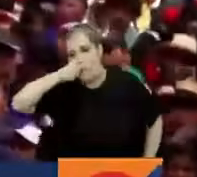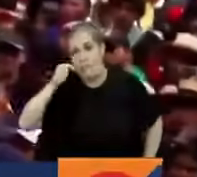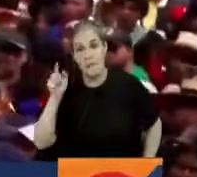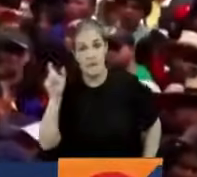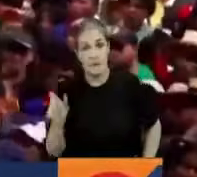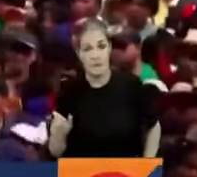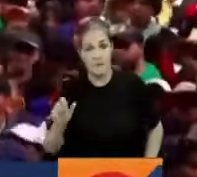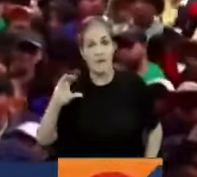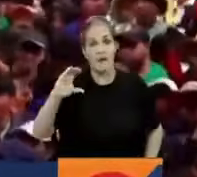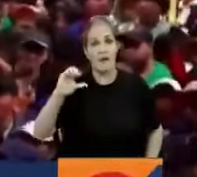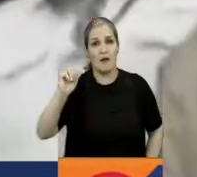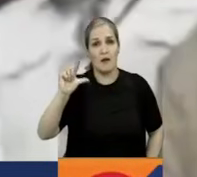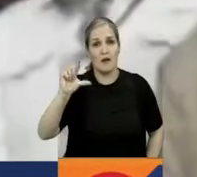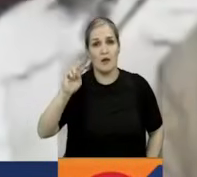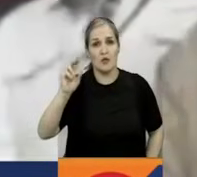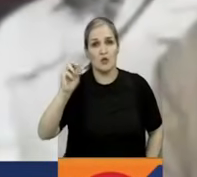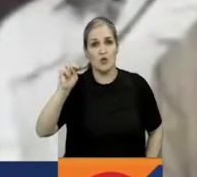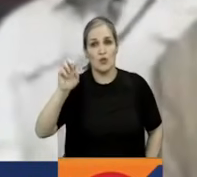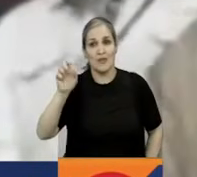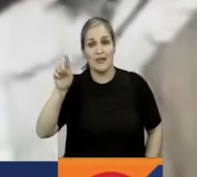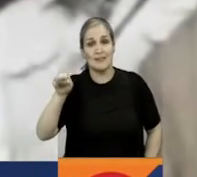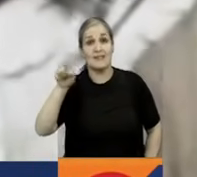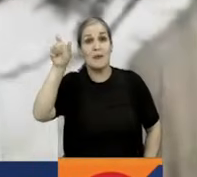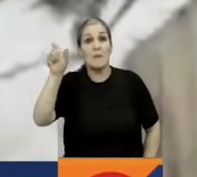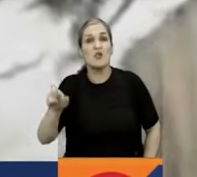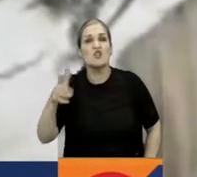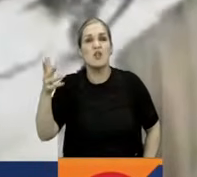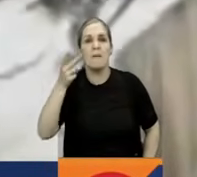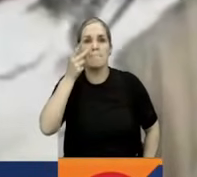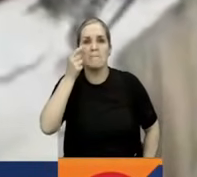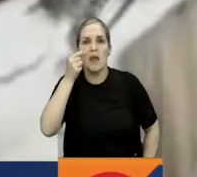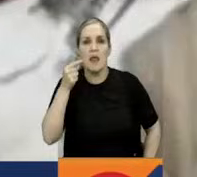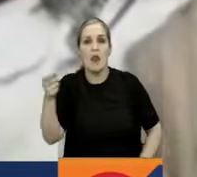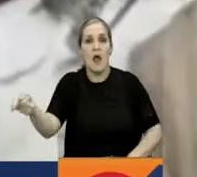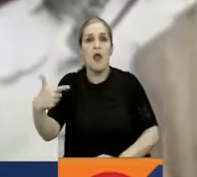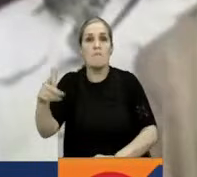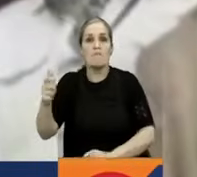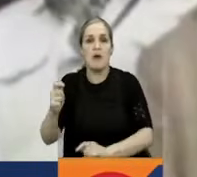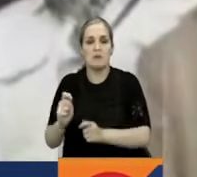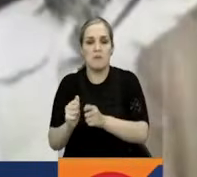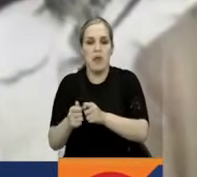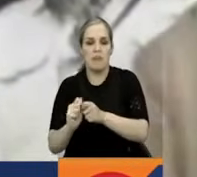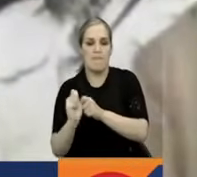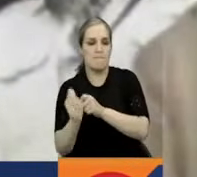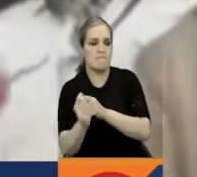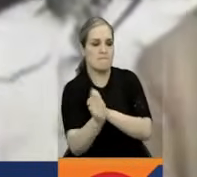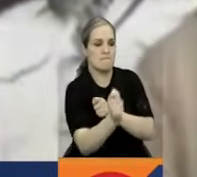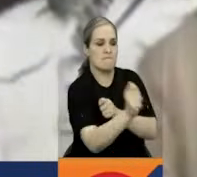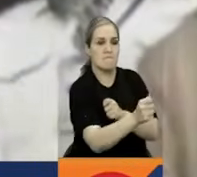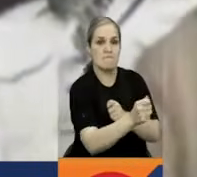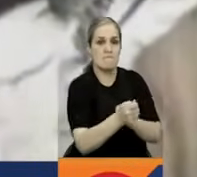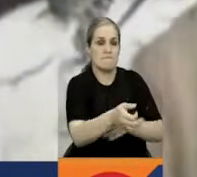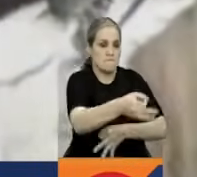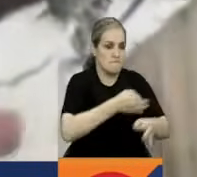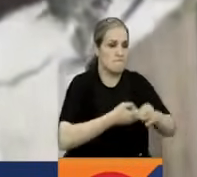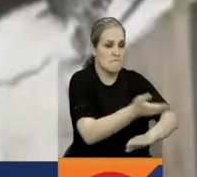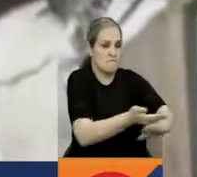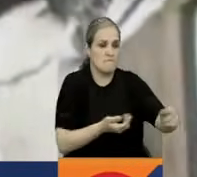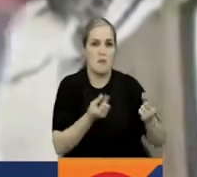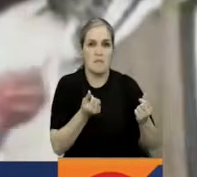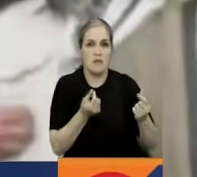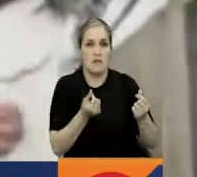el dueño del gota a gota en la ciudad de Pereira y que es el jefe de la campaña de Duque